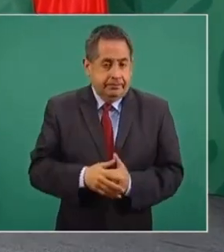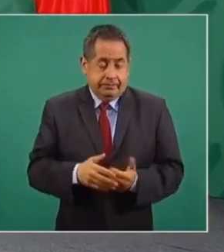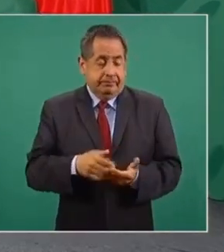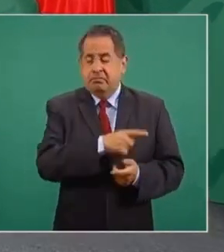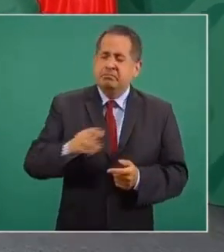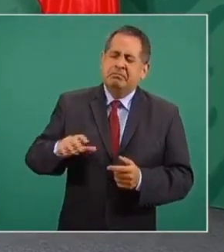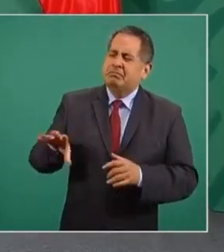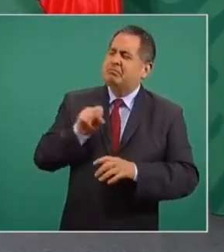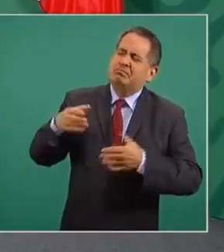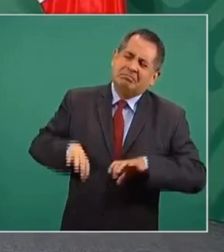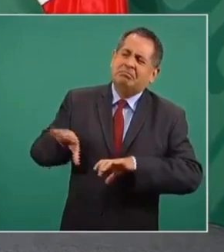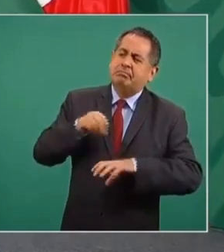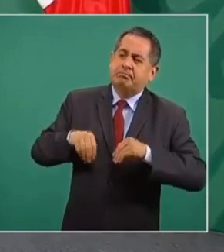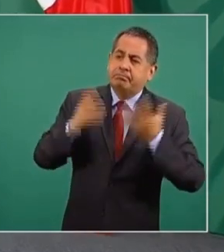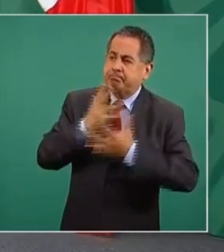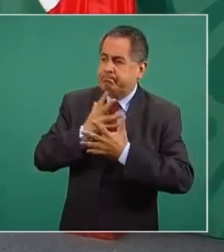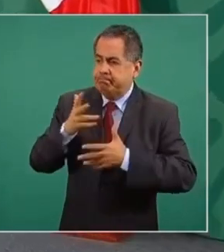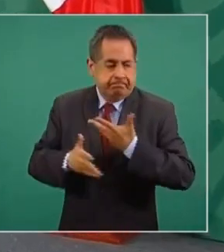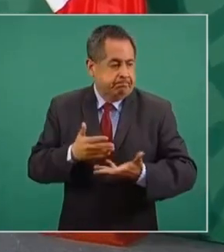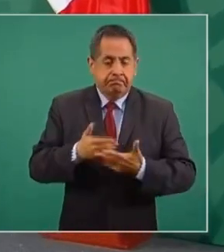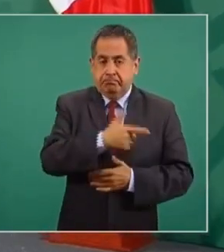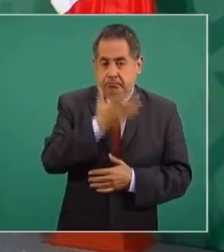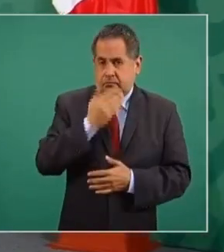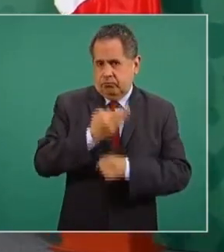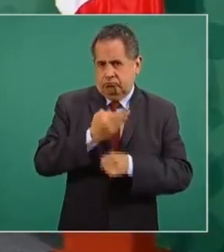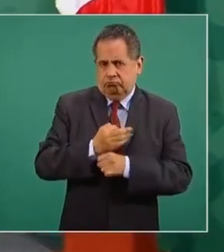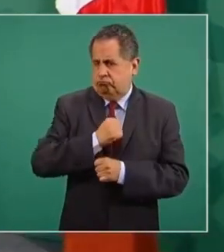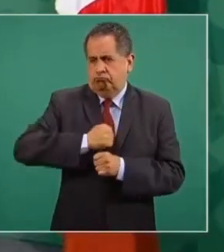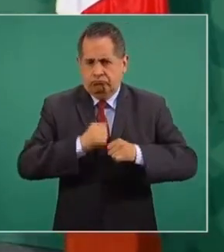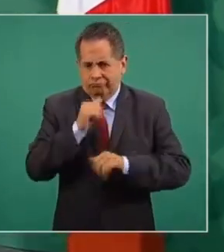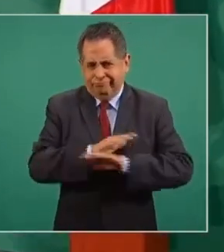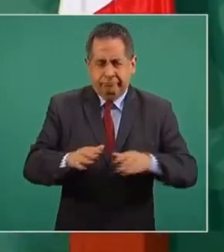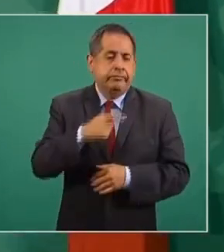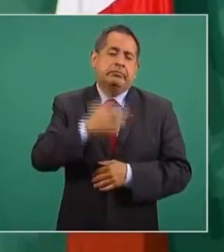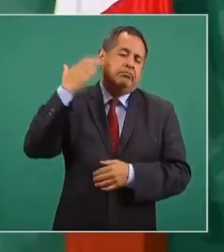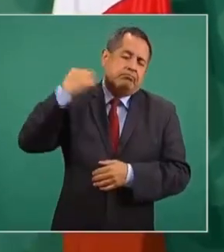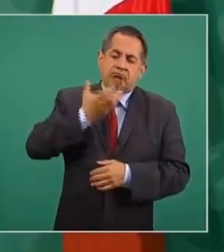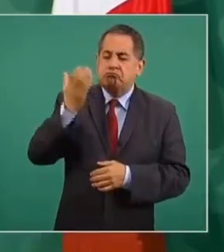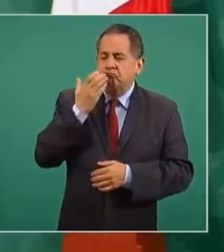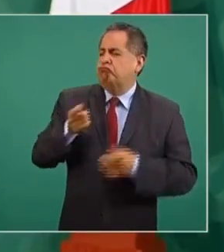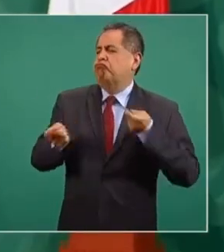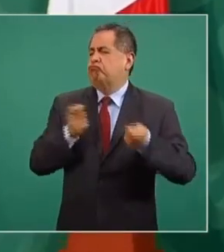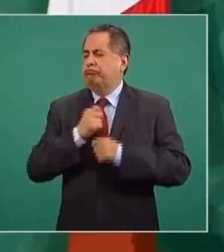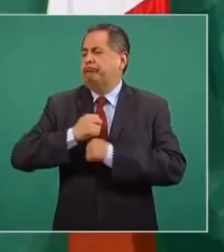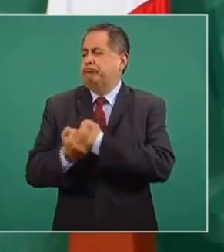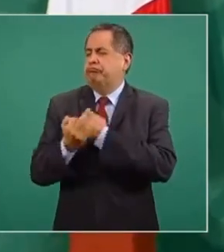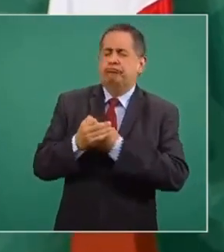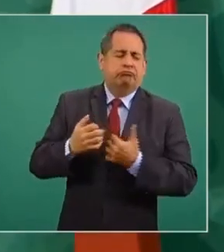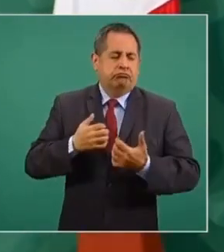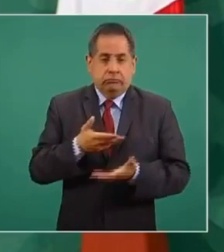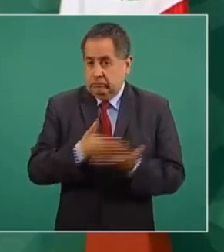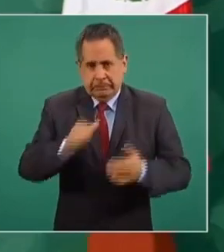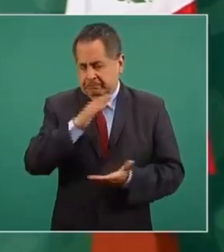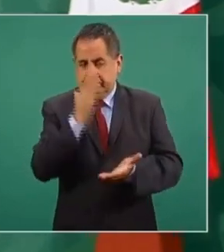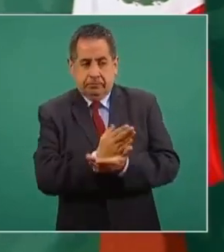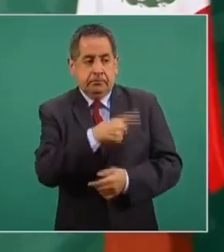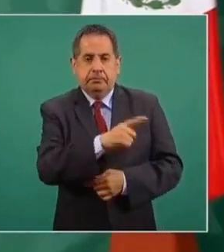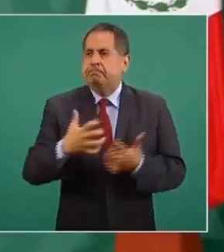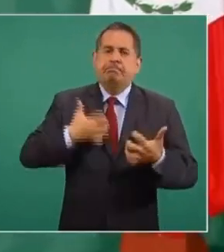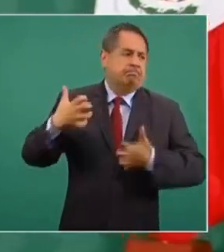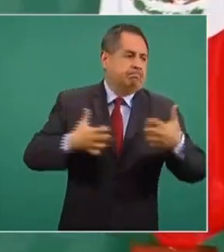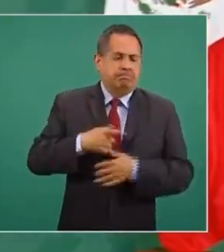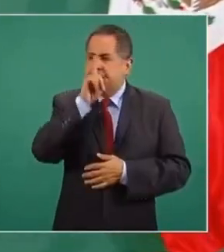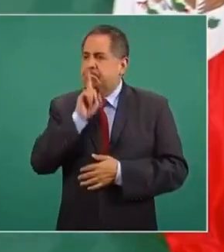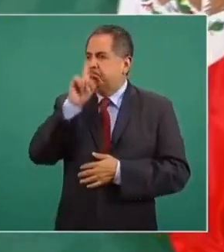ellos pues no tienen influencias, estaban acostumbrados al manejo de las influencias, pues están muy enojados y